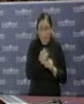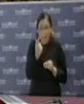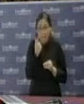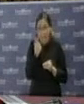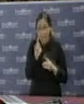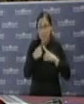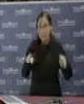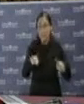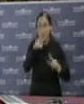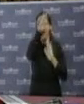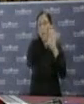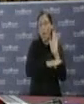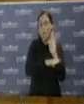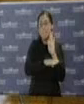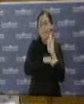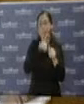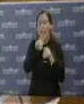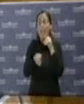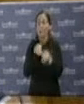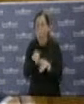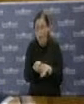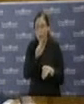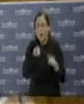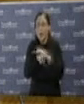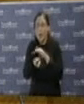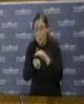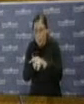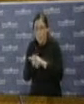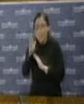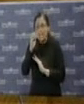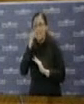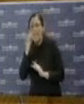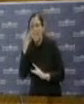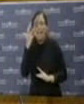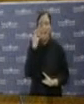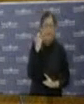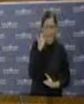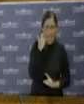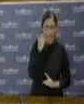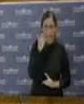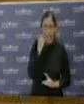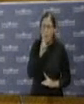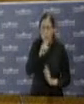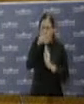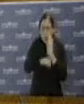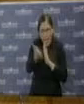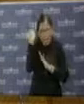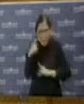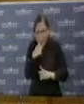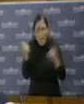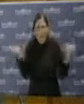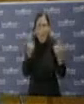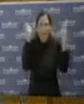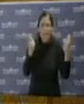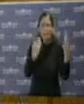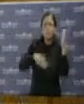electoral. Nada tiene que ver con los discursos de investidura de Chávez y de Griñán. ¿En qué programa anunciaron que subían el